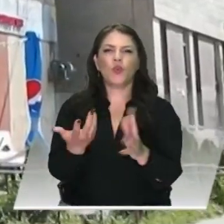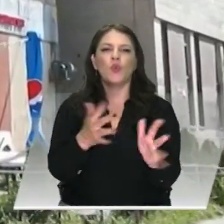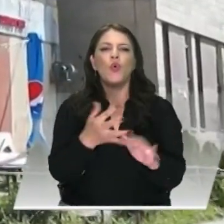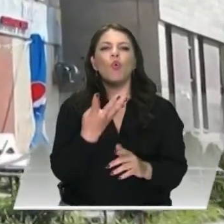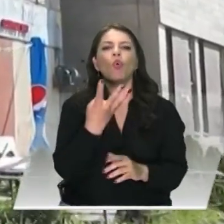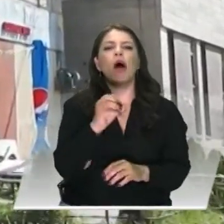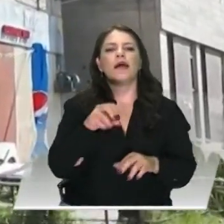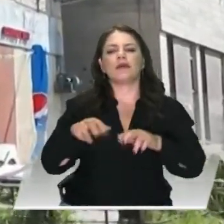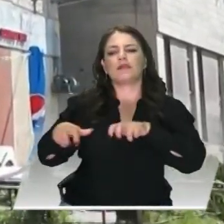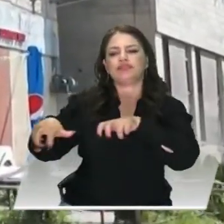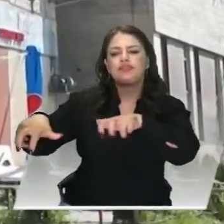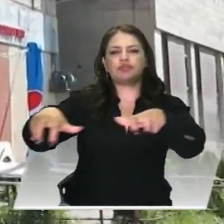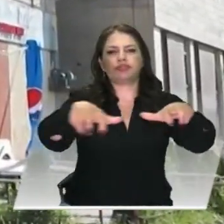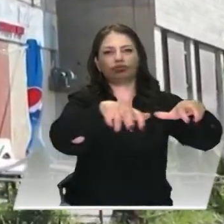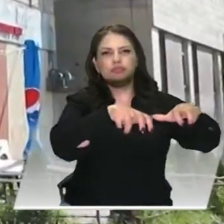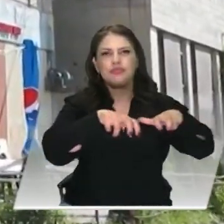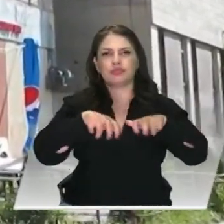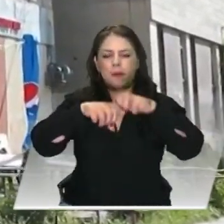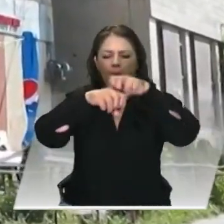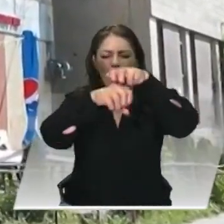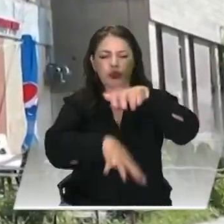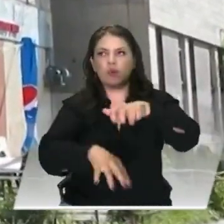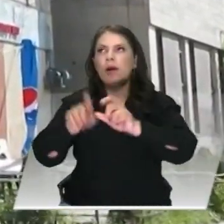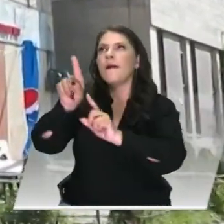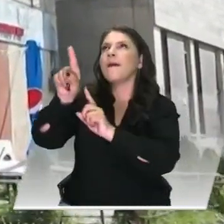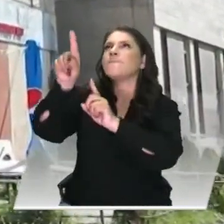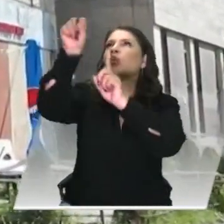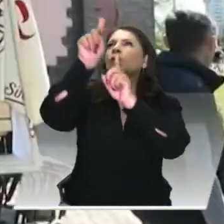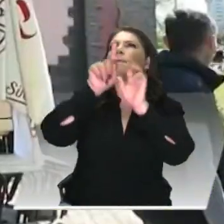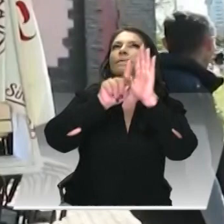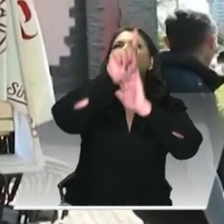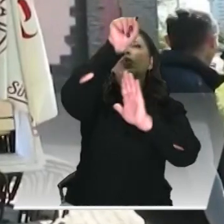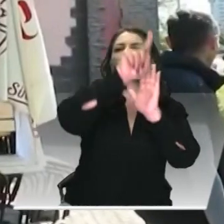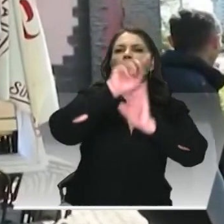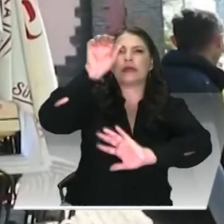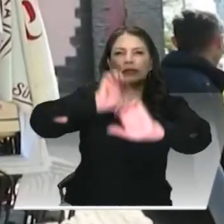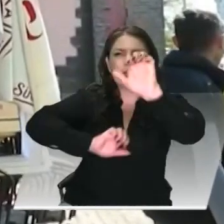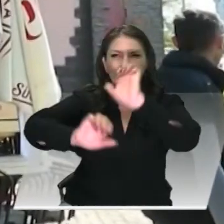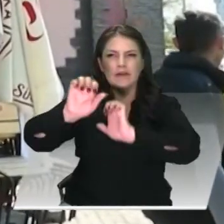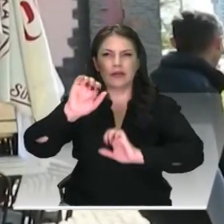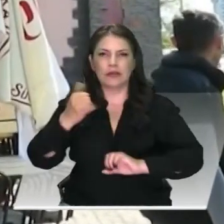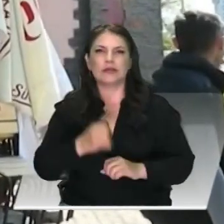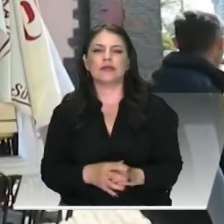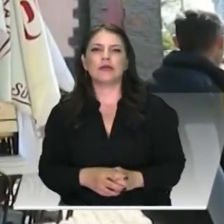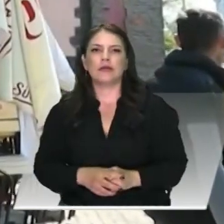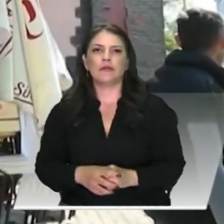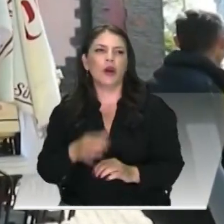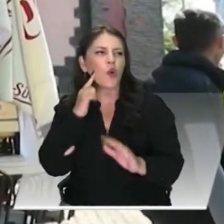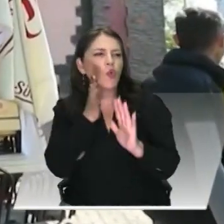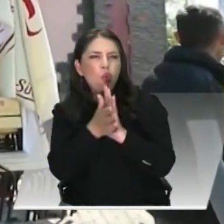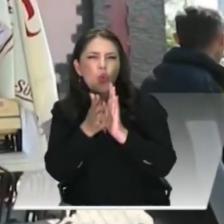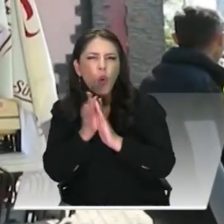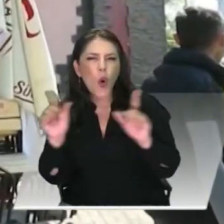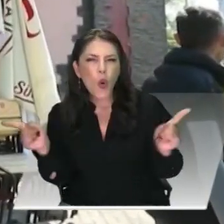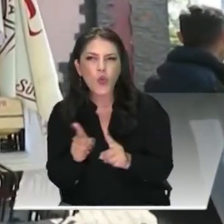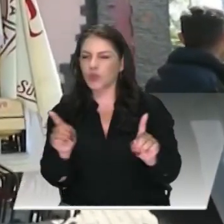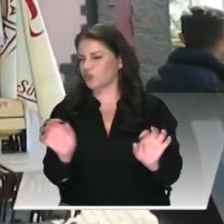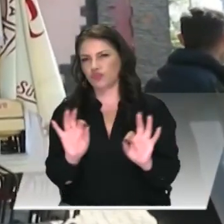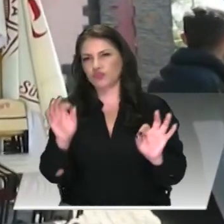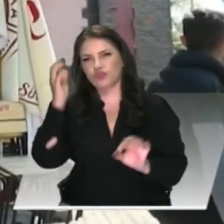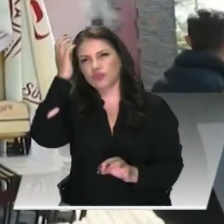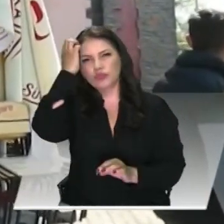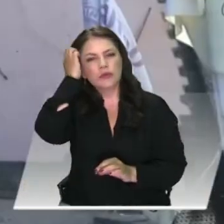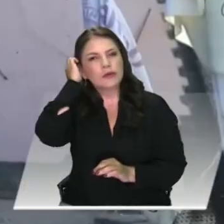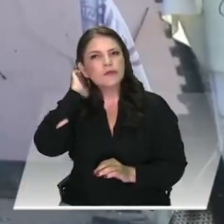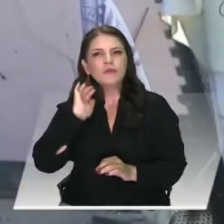drones kamikaz y de fabricación iraní en el espacio aéreo de kievel Aunque señalaron que todavía no hay datos concluyentes las autoridades